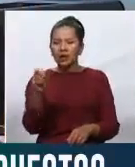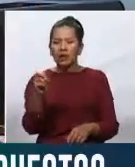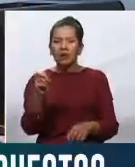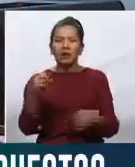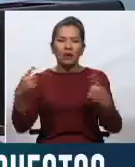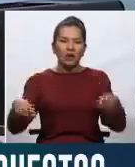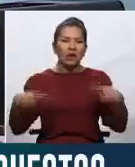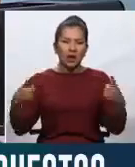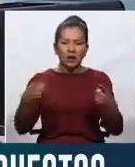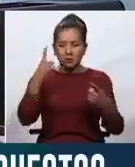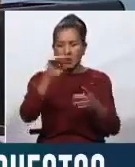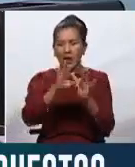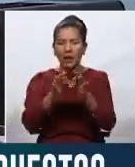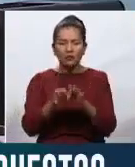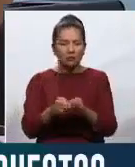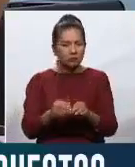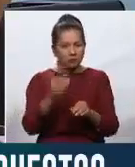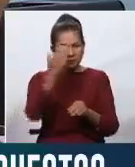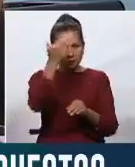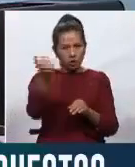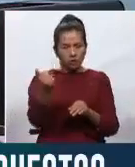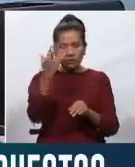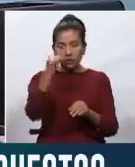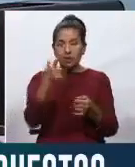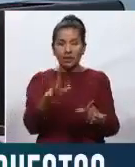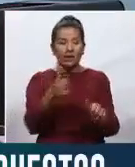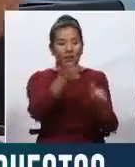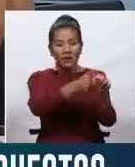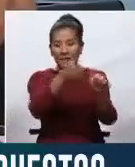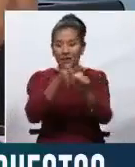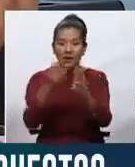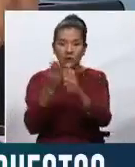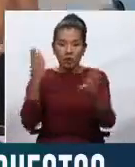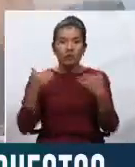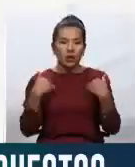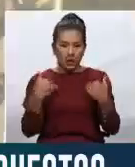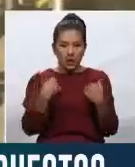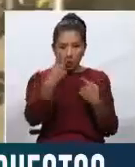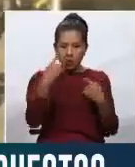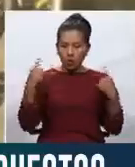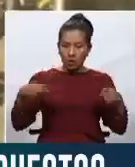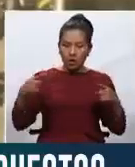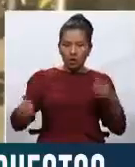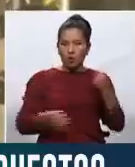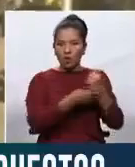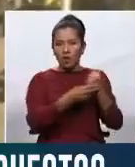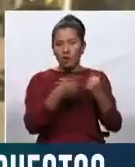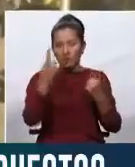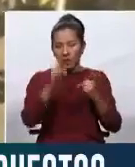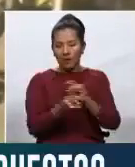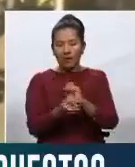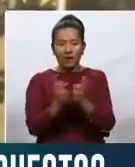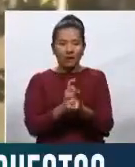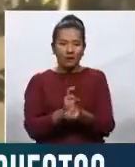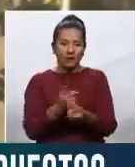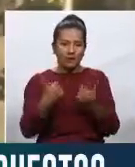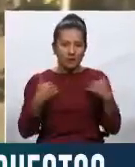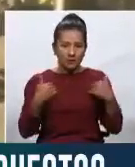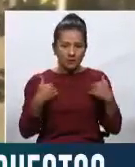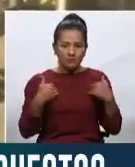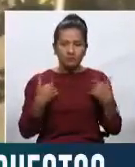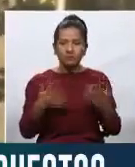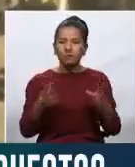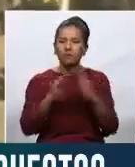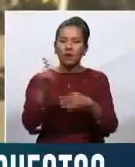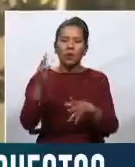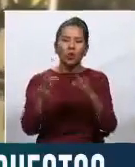de repuesto? Cuando además cada uno de los buses tiene una llanta de repuesto. Cabe recordar que el juzgado segundo anticorrupción de La